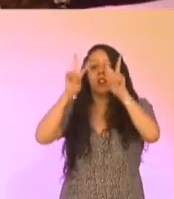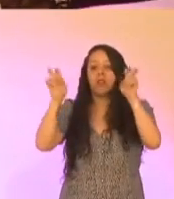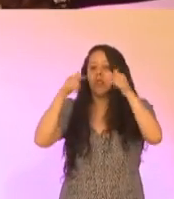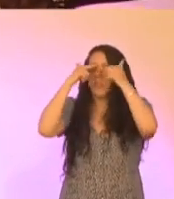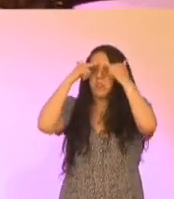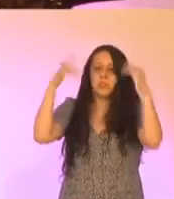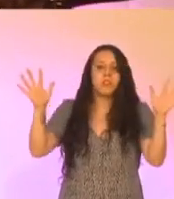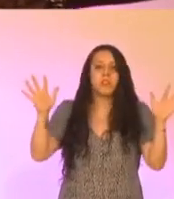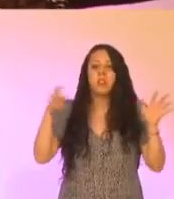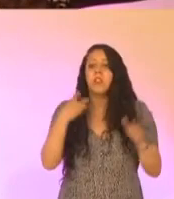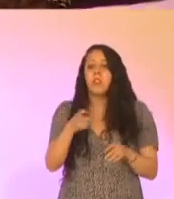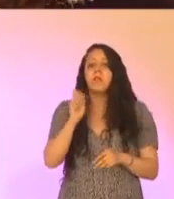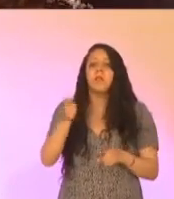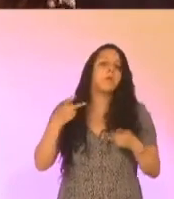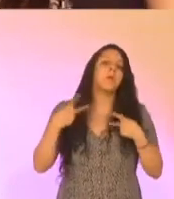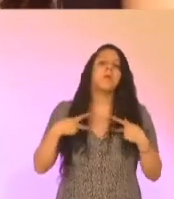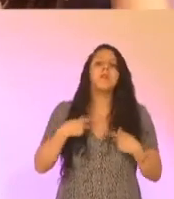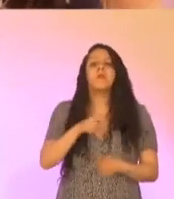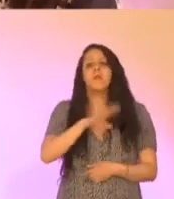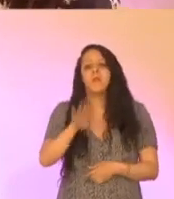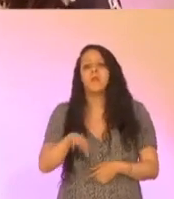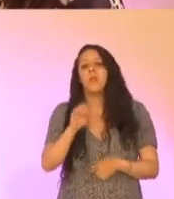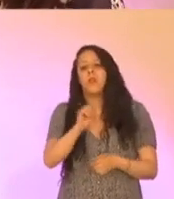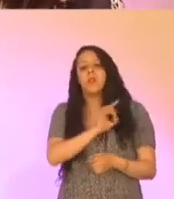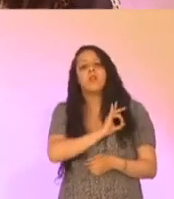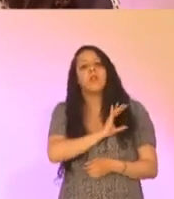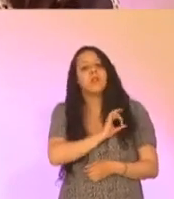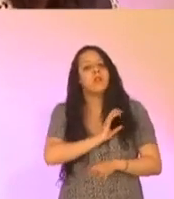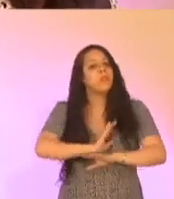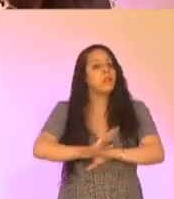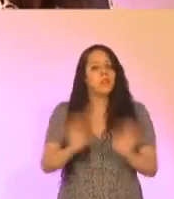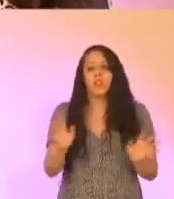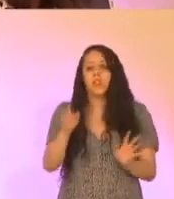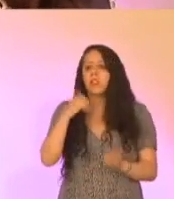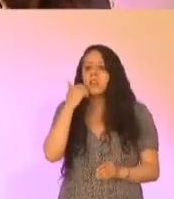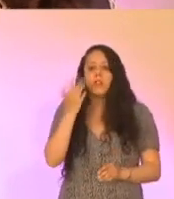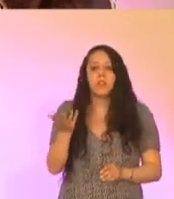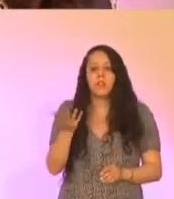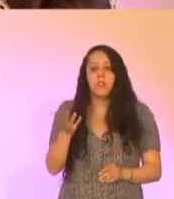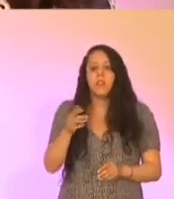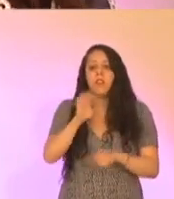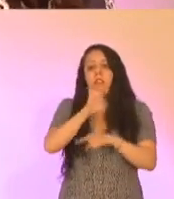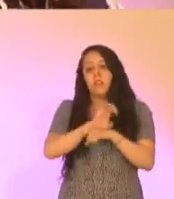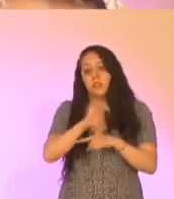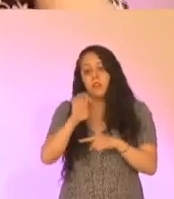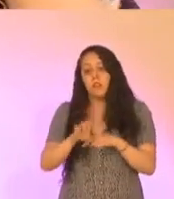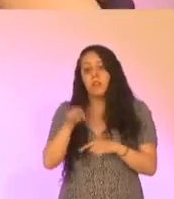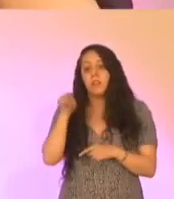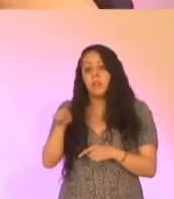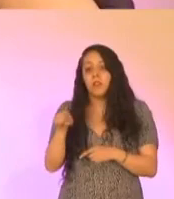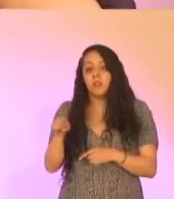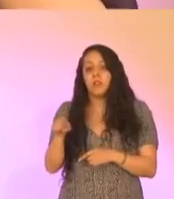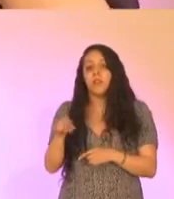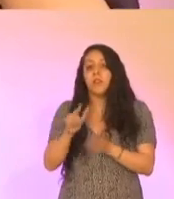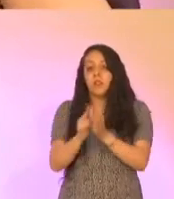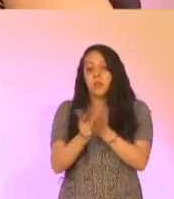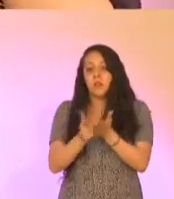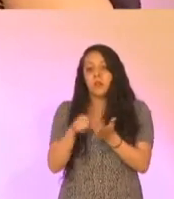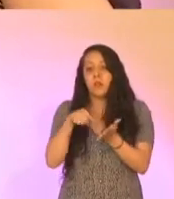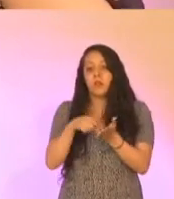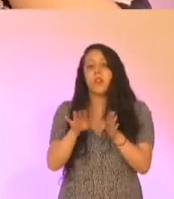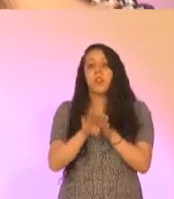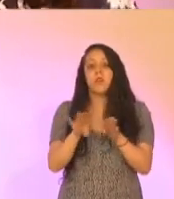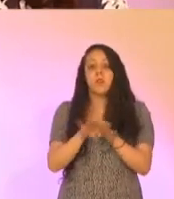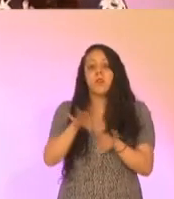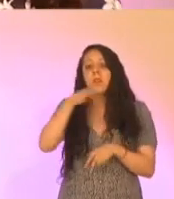muertes de más miedo y de más inquietudes entonces precisamente esta fiesta de power point sirvió para eso que fue